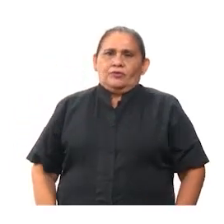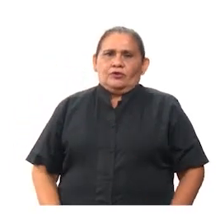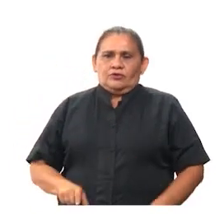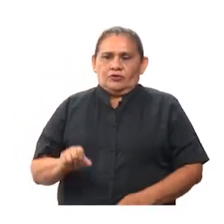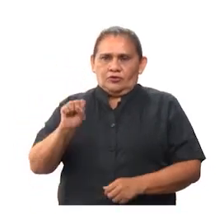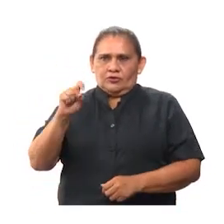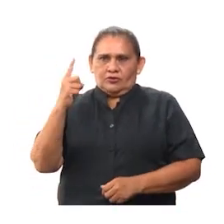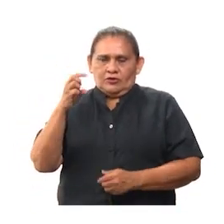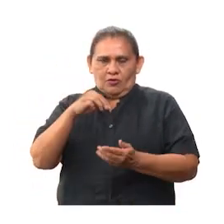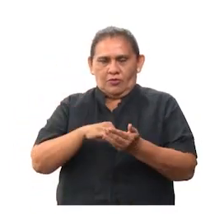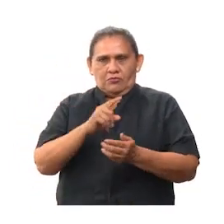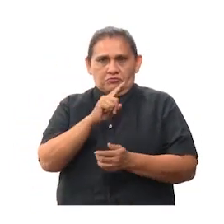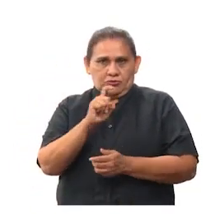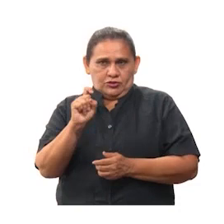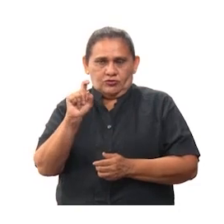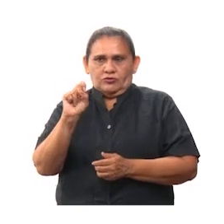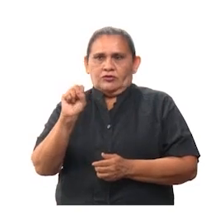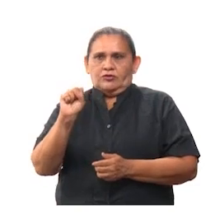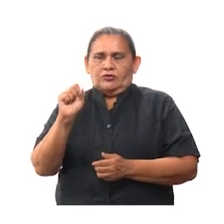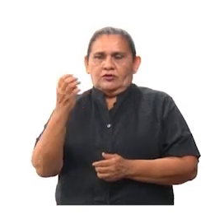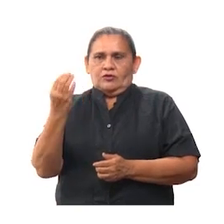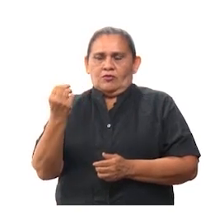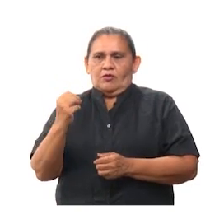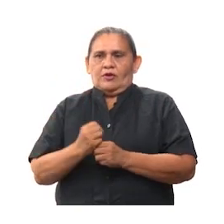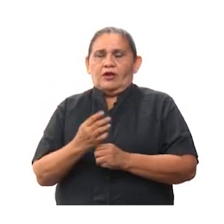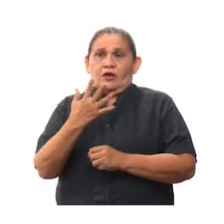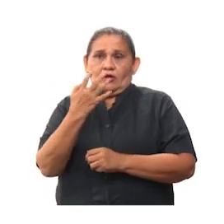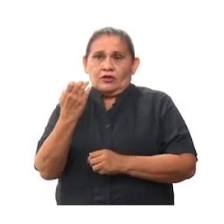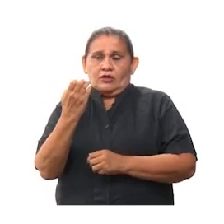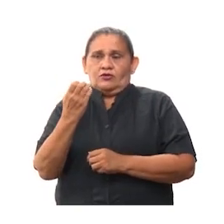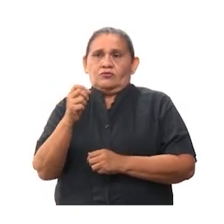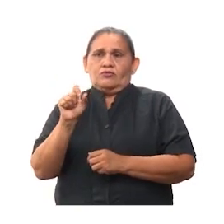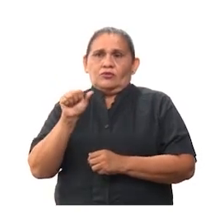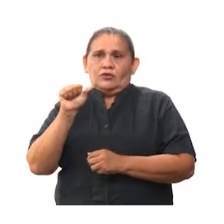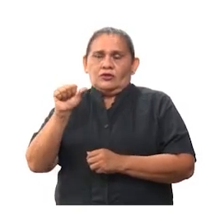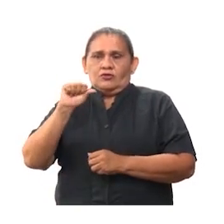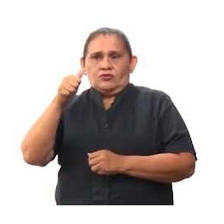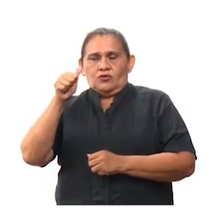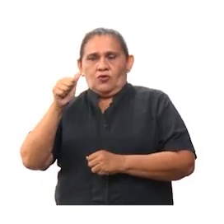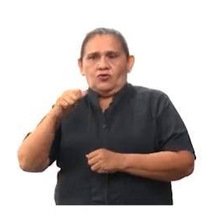516 juntule tanche turutalo. Chentu kahil hoy, tsokuchik pahal